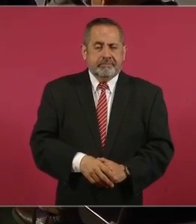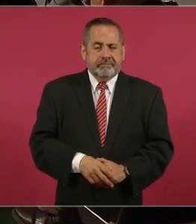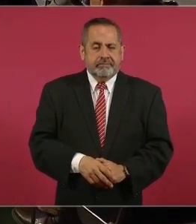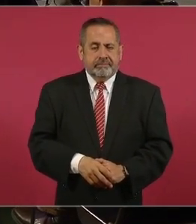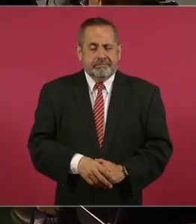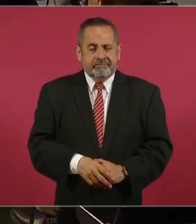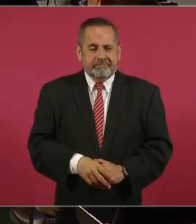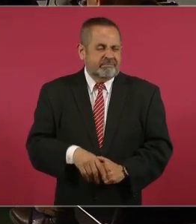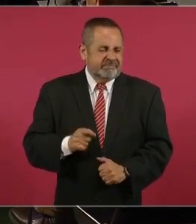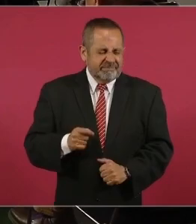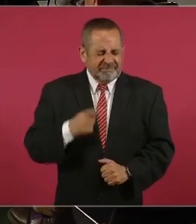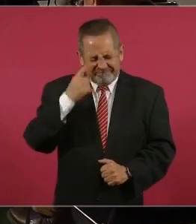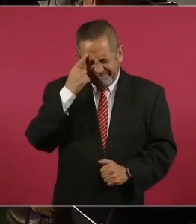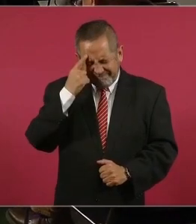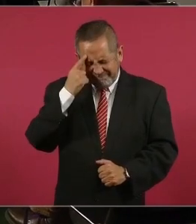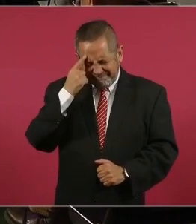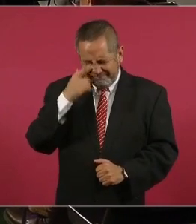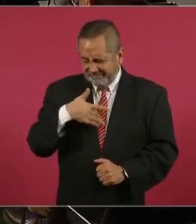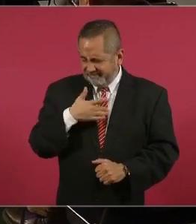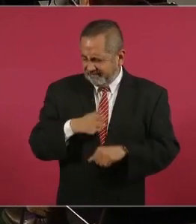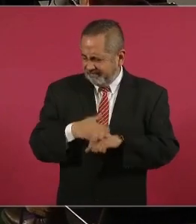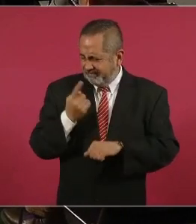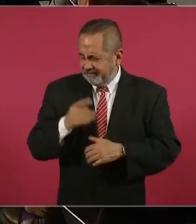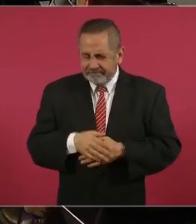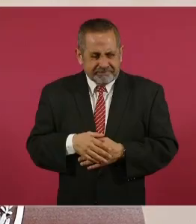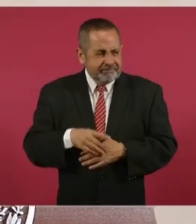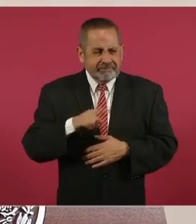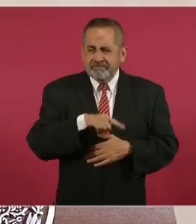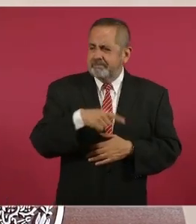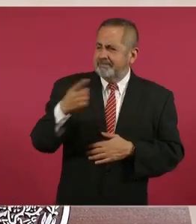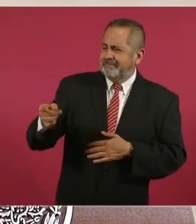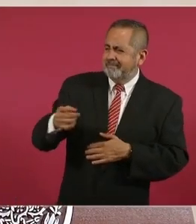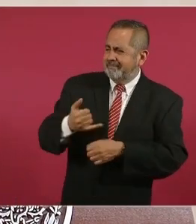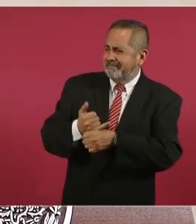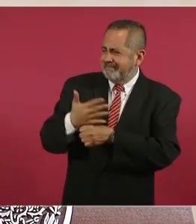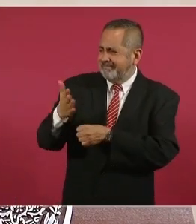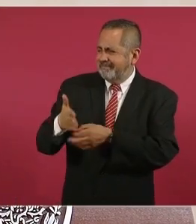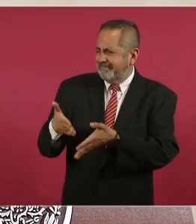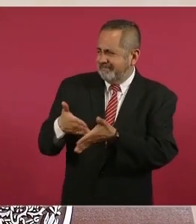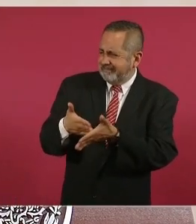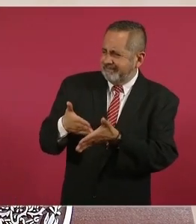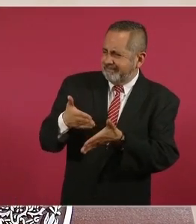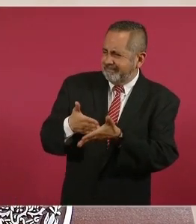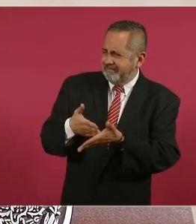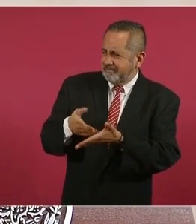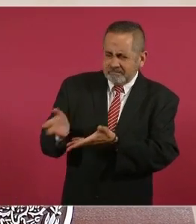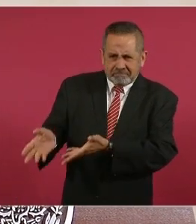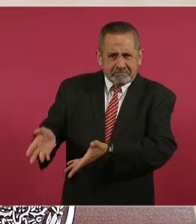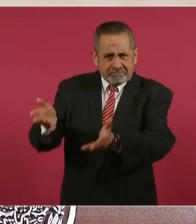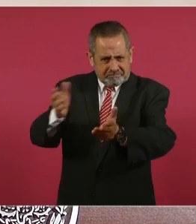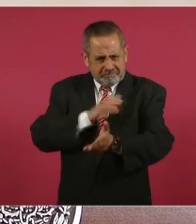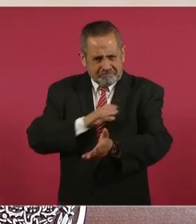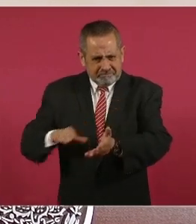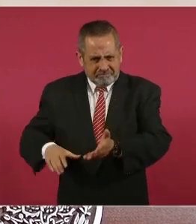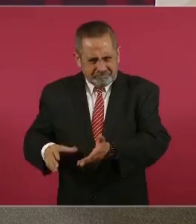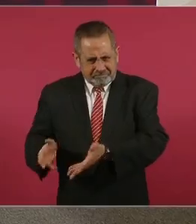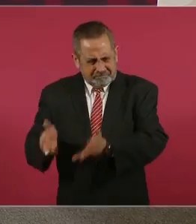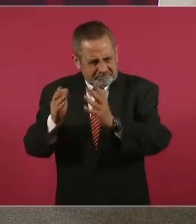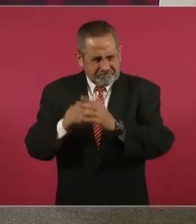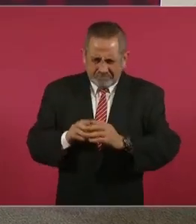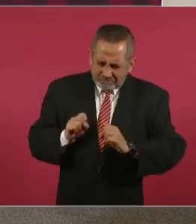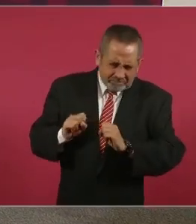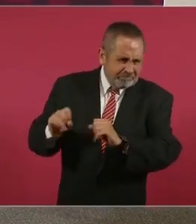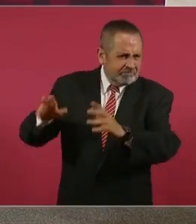¿por qué tanto obstáculos a una candidatura? ¿Por qué no lo